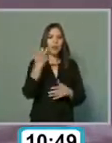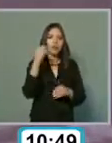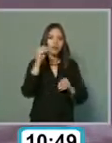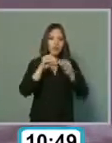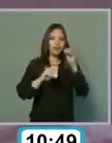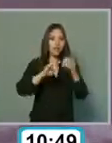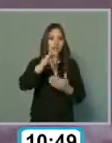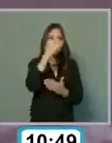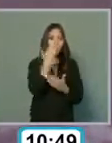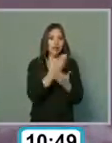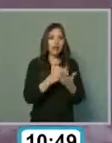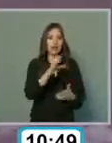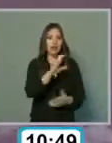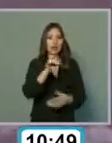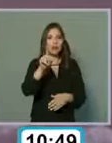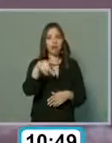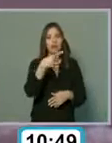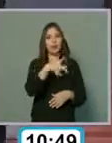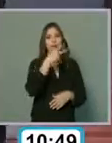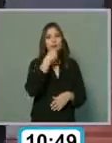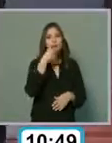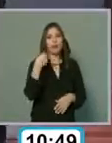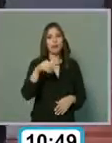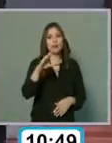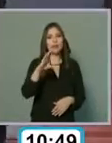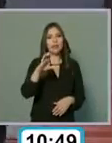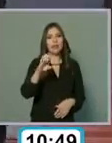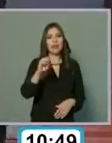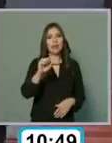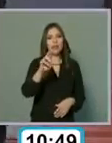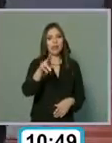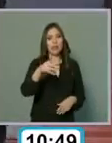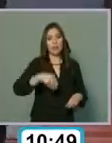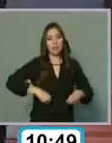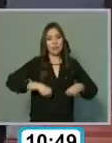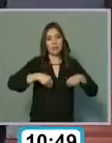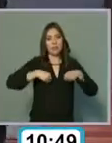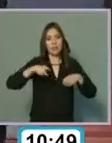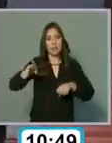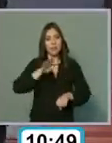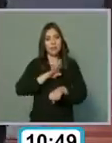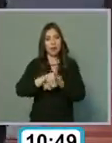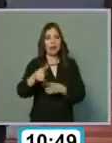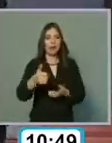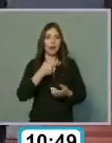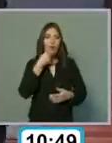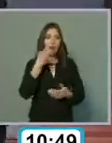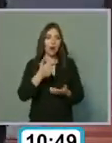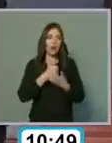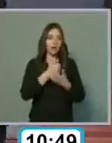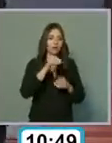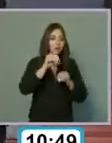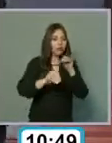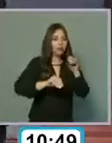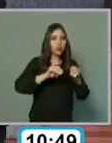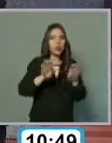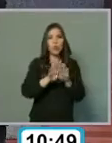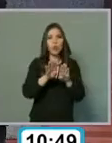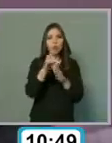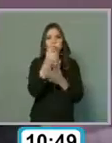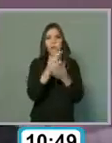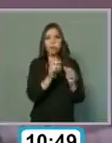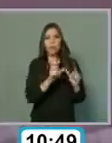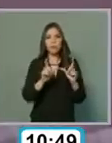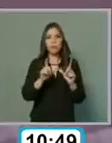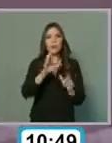hermano, César, que vive en Brasil, y pues él es el que nos apoya con ese trabajo de diseño gráfico, ¿no? La verdad es que estamos